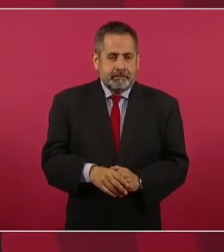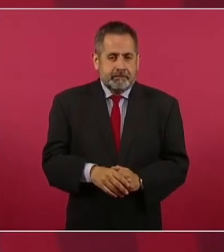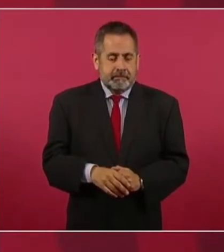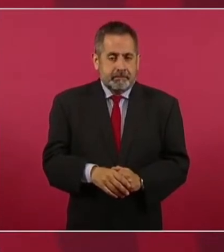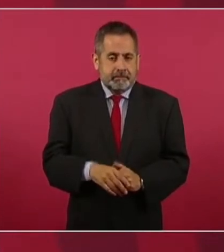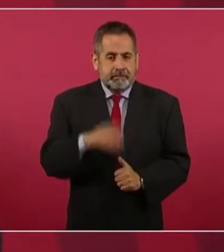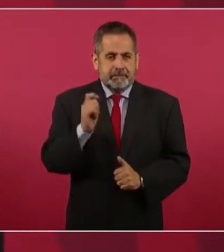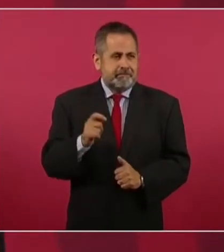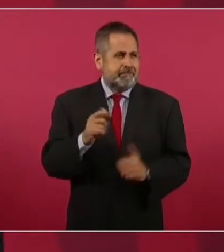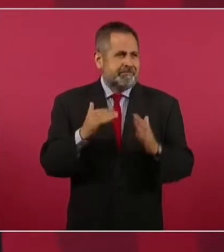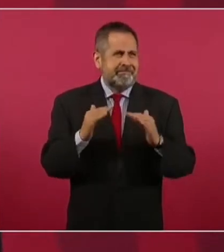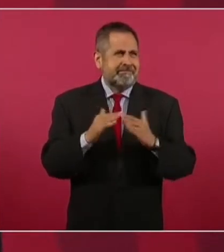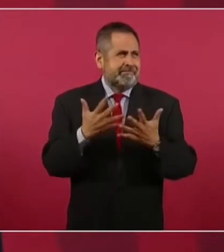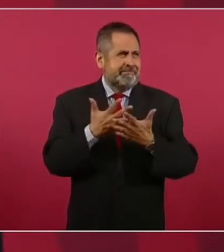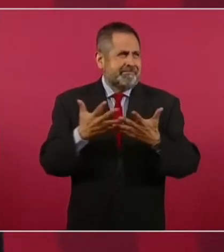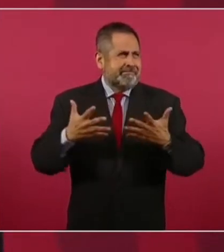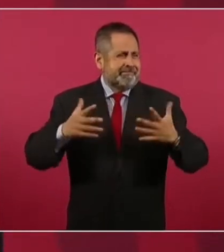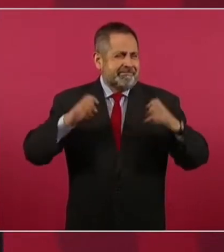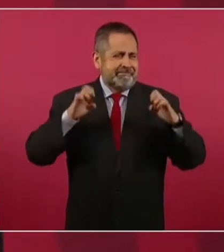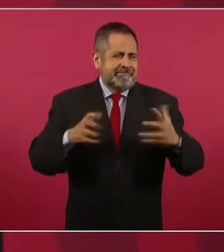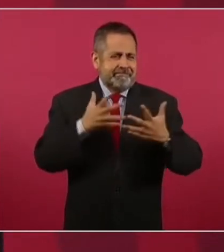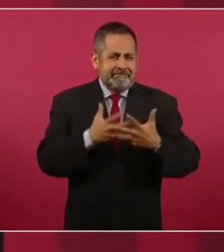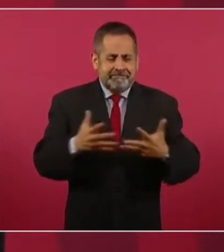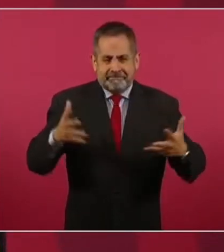Y mansiones